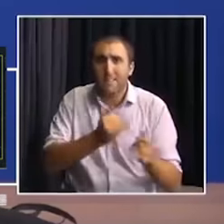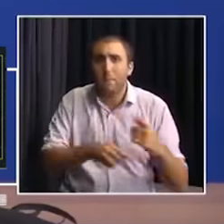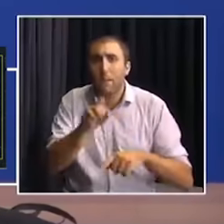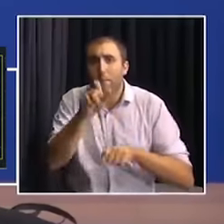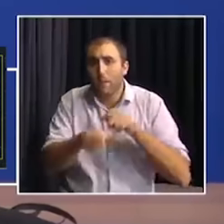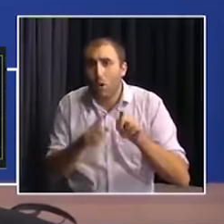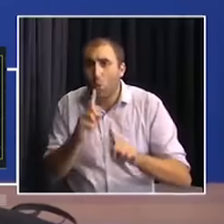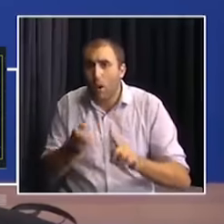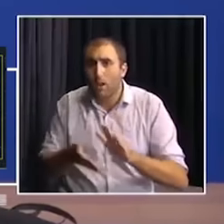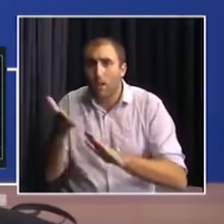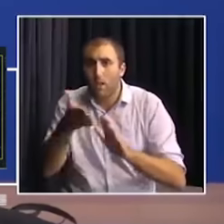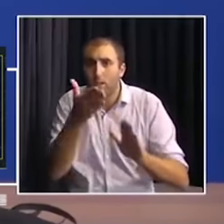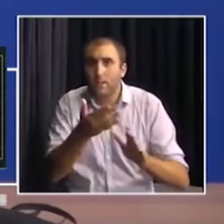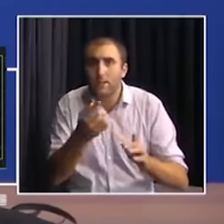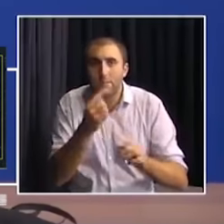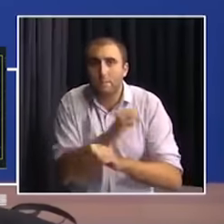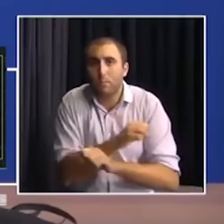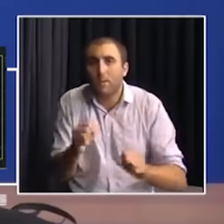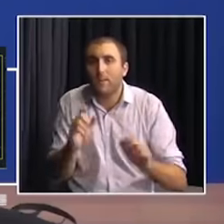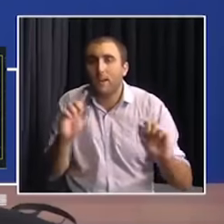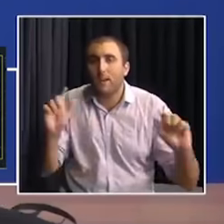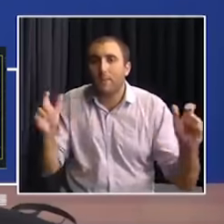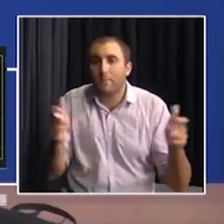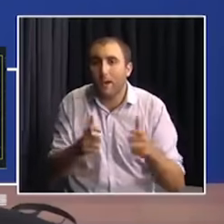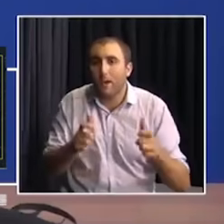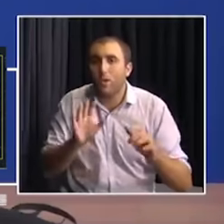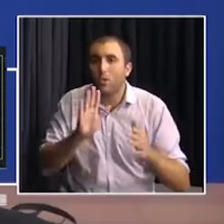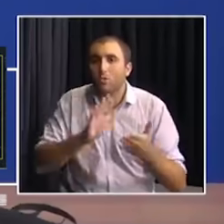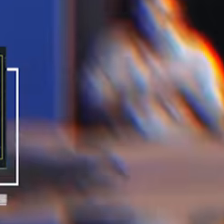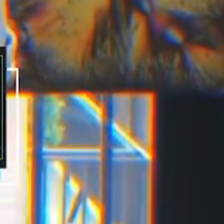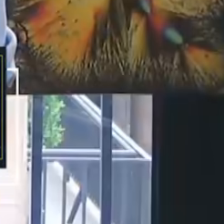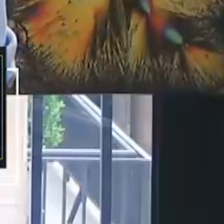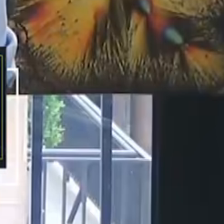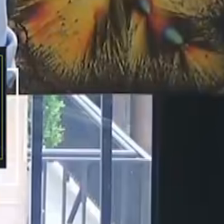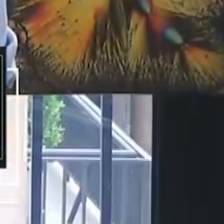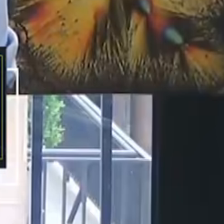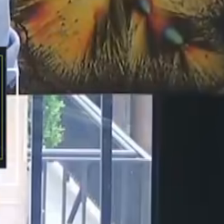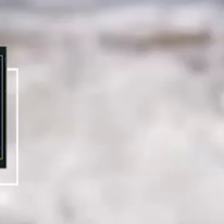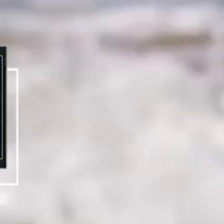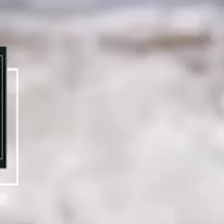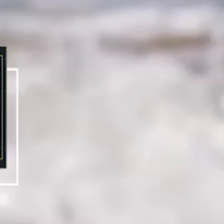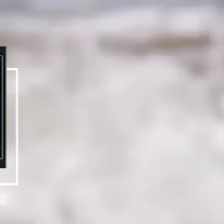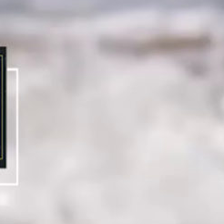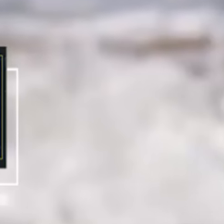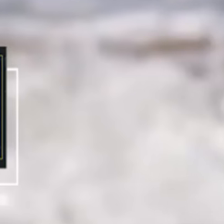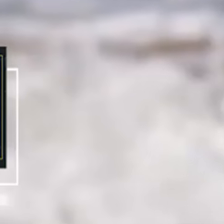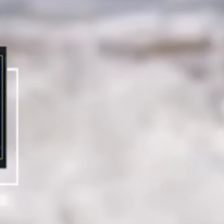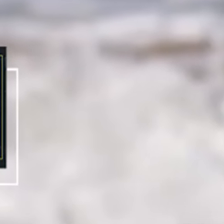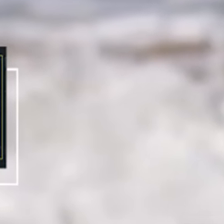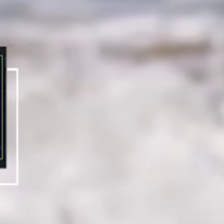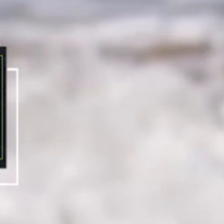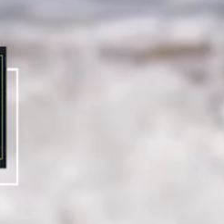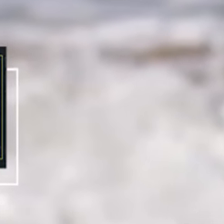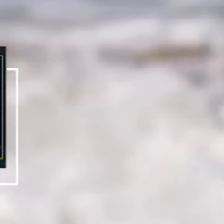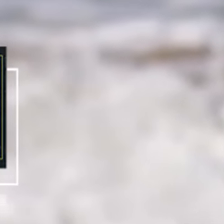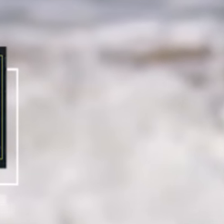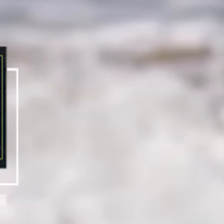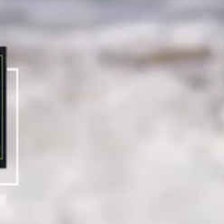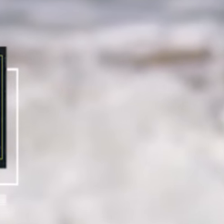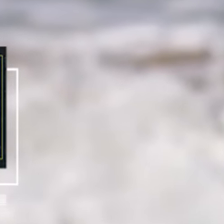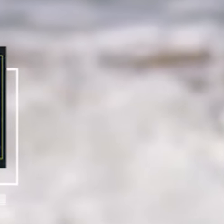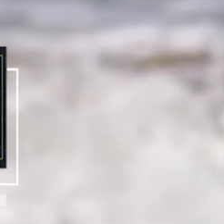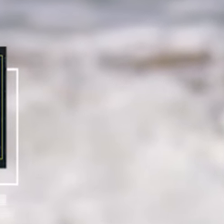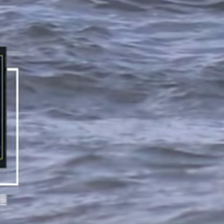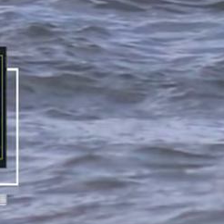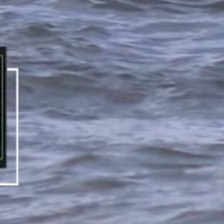no vamos a bajar el número de contagios. El presidente de la República, Luis Lacalle Pou, comenzó el año